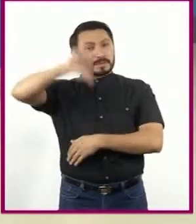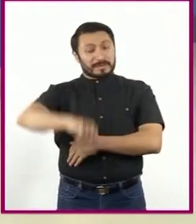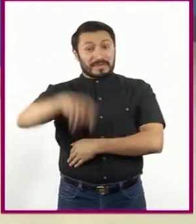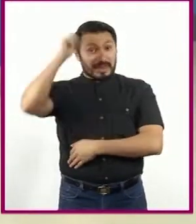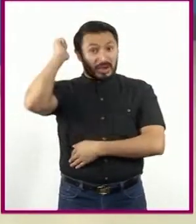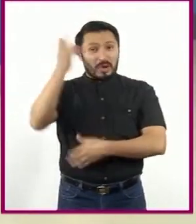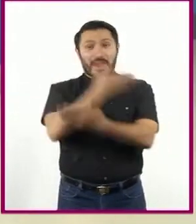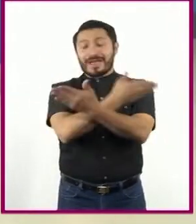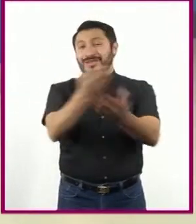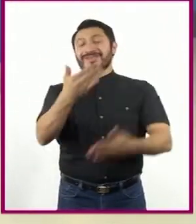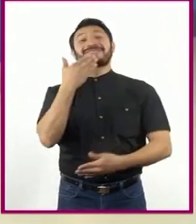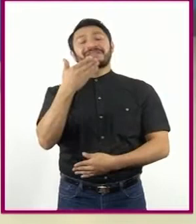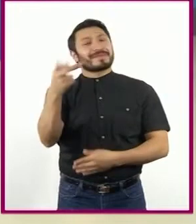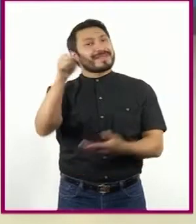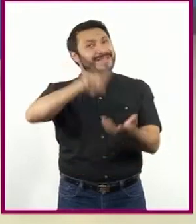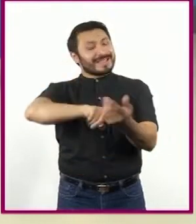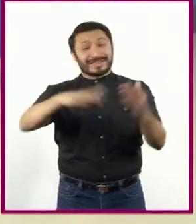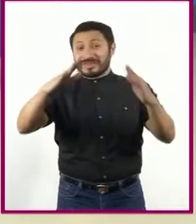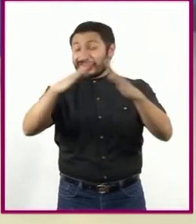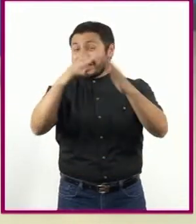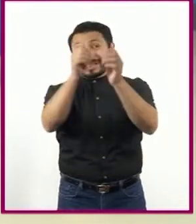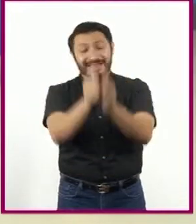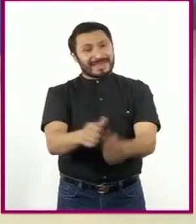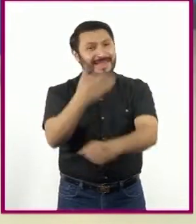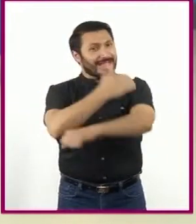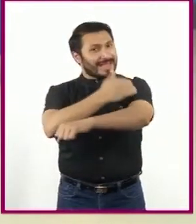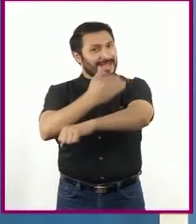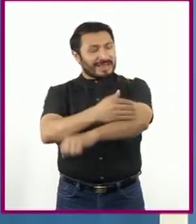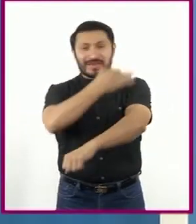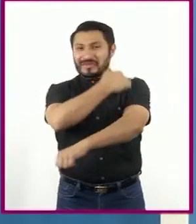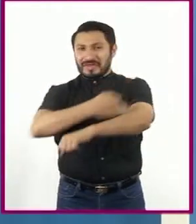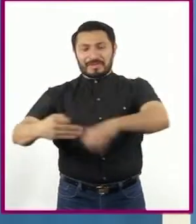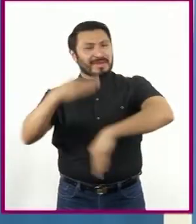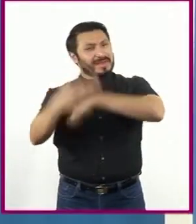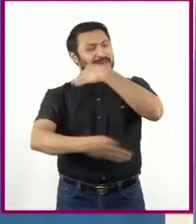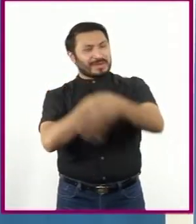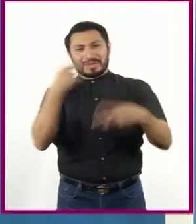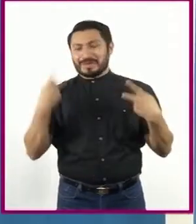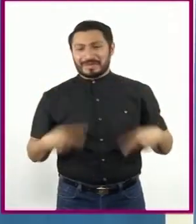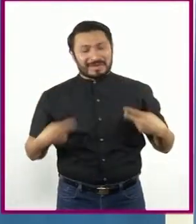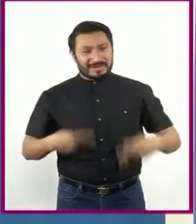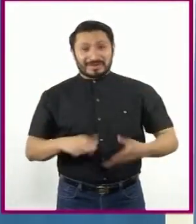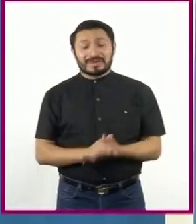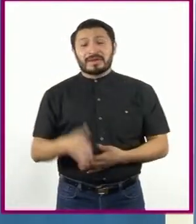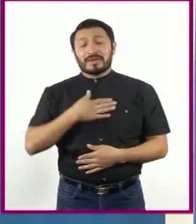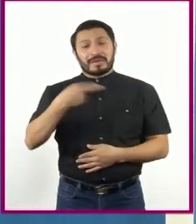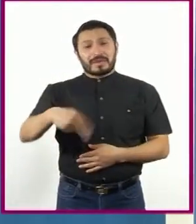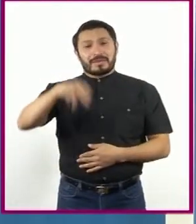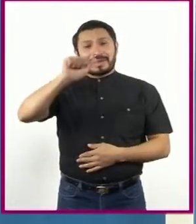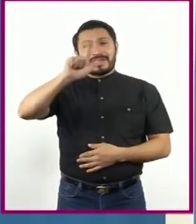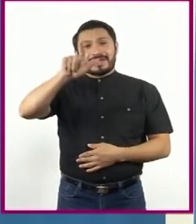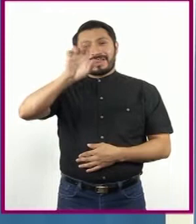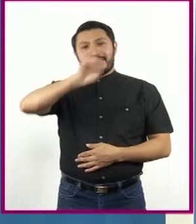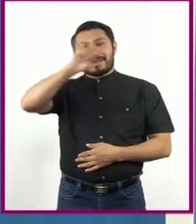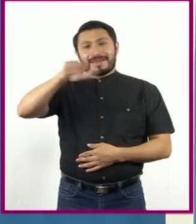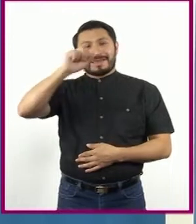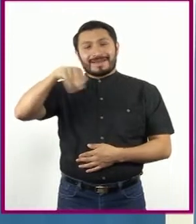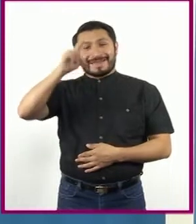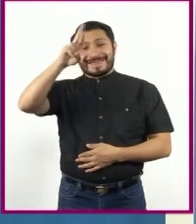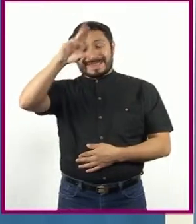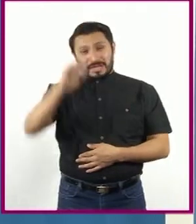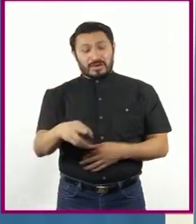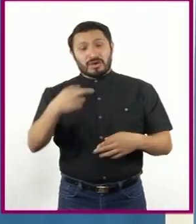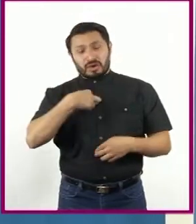que se encuentren muy bien en casa, en compañía de su familia. Mi nombre es Alejandro Sevilla, profesor de la